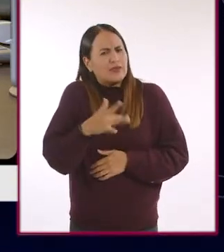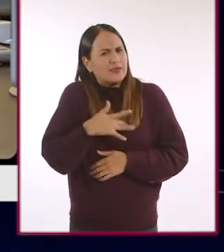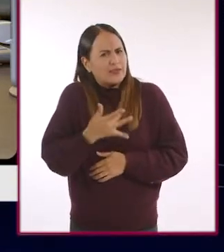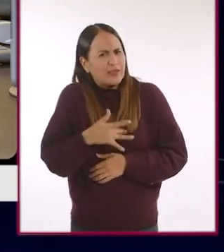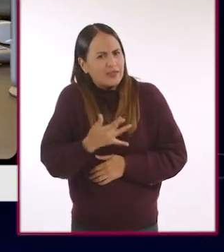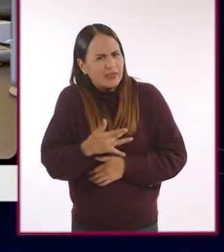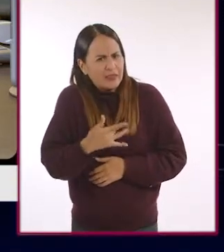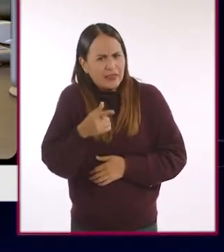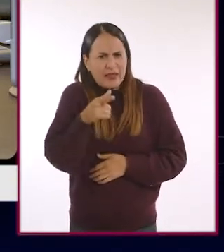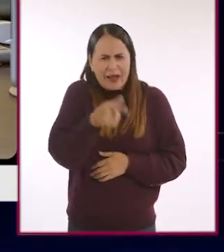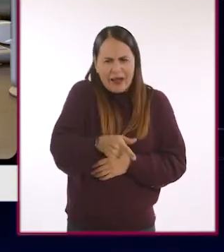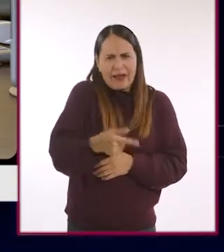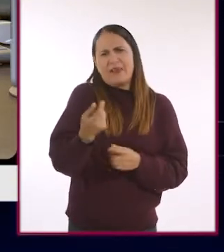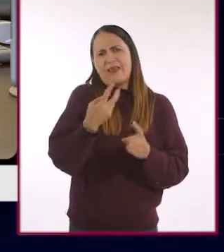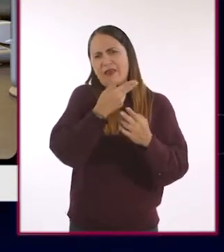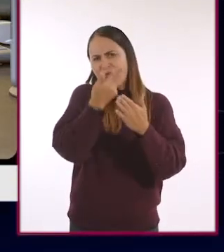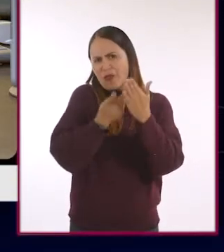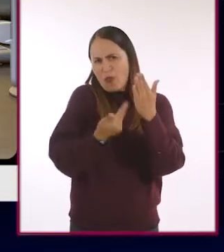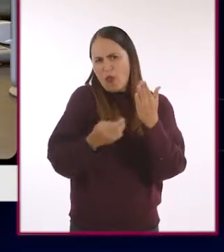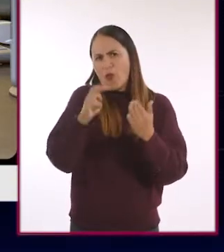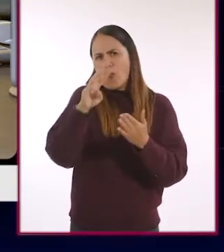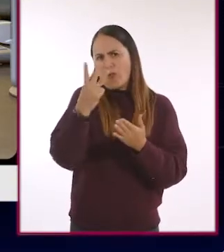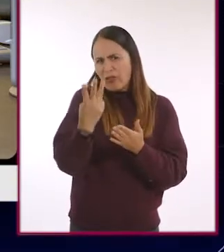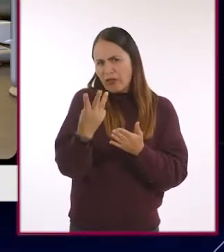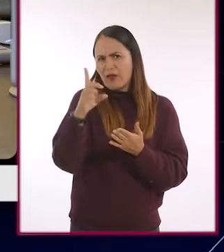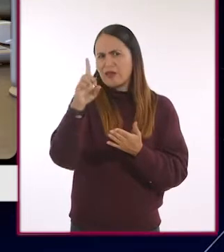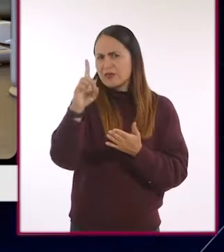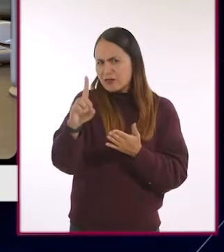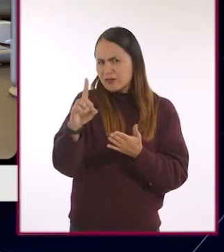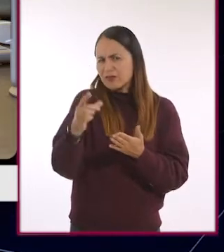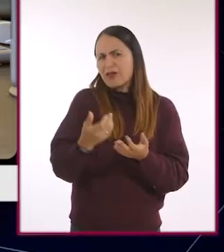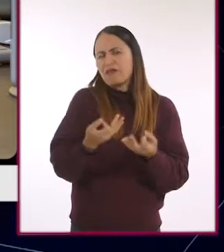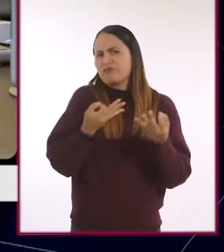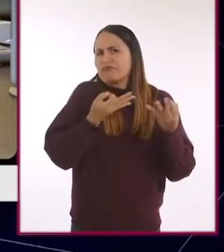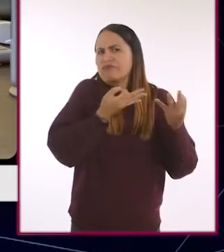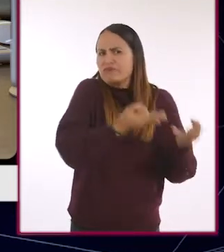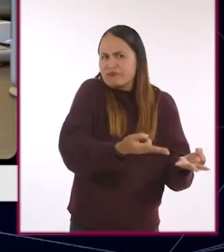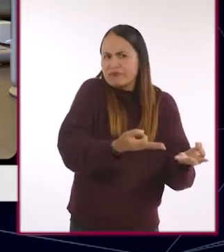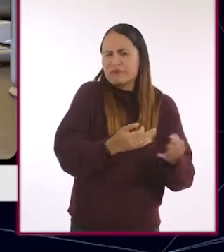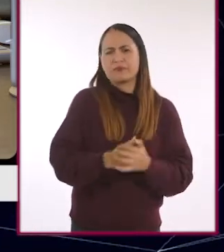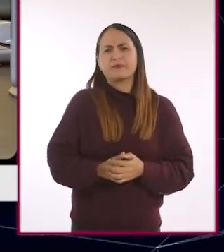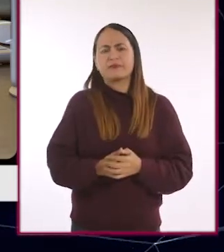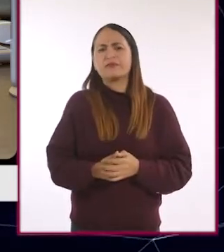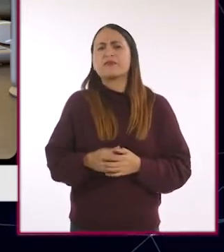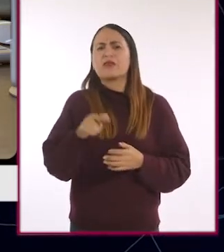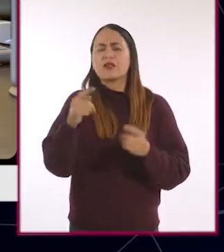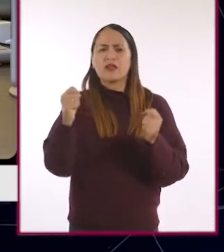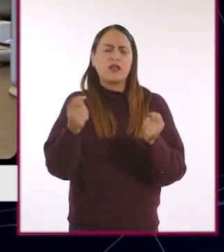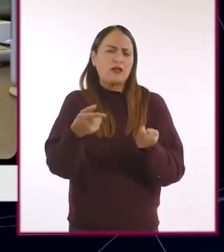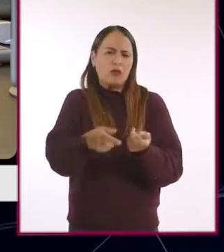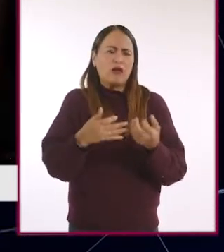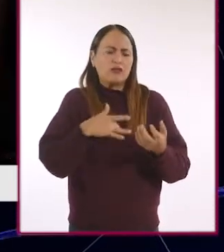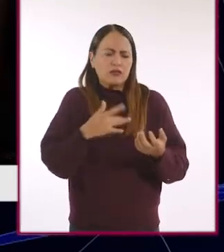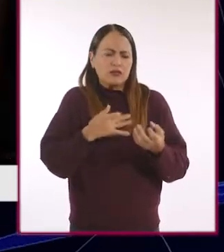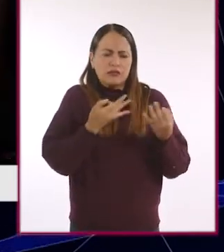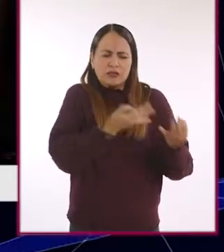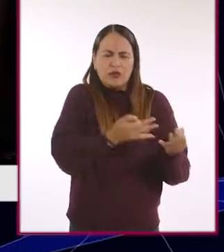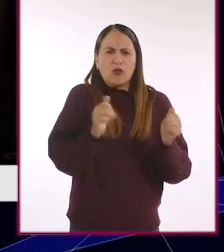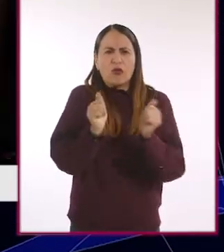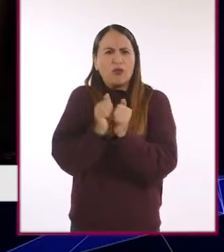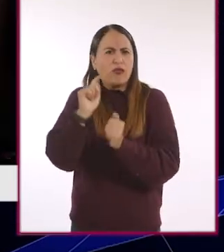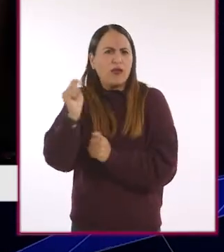para dedicarte a la animación y cómo estas motivaciones están vinculadas a la tecnología digital?